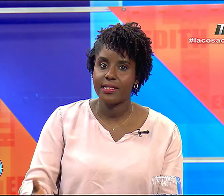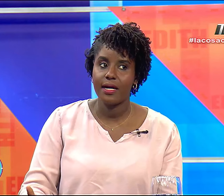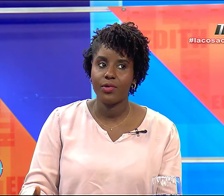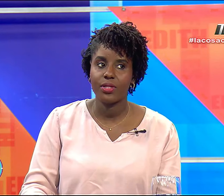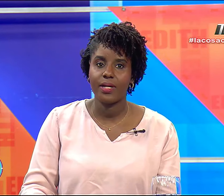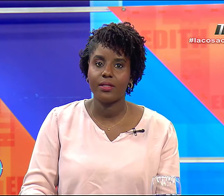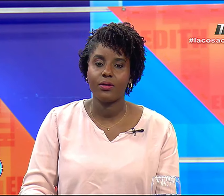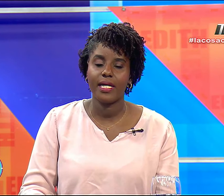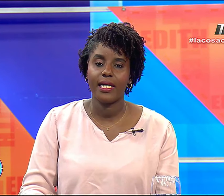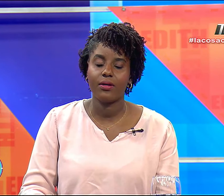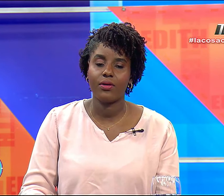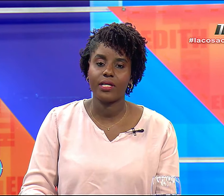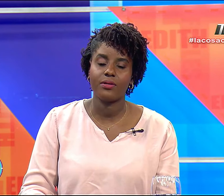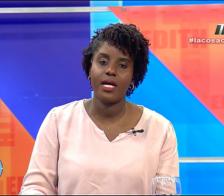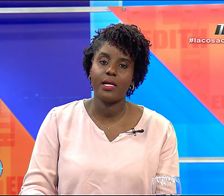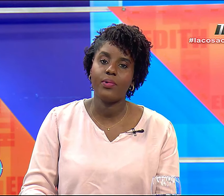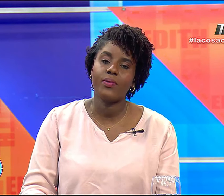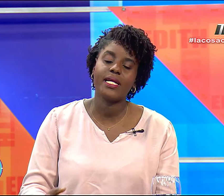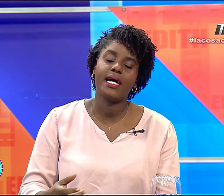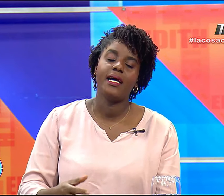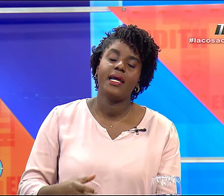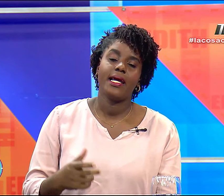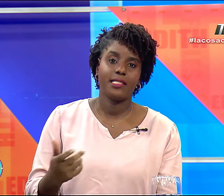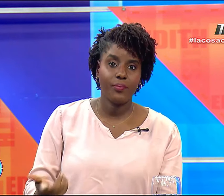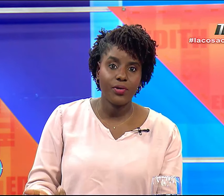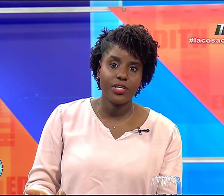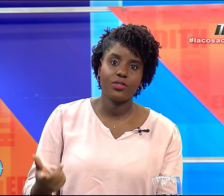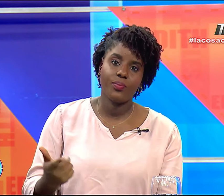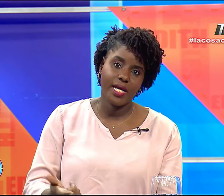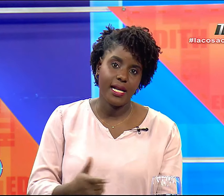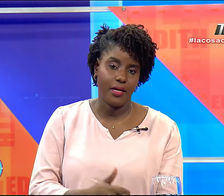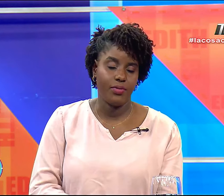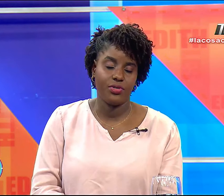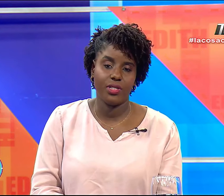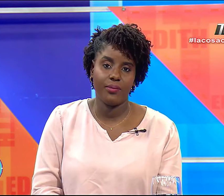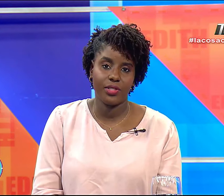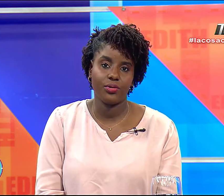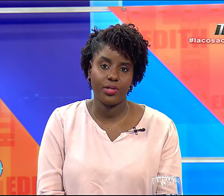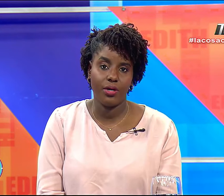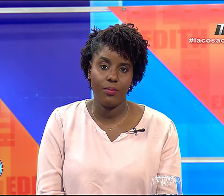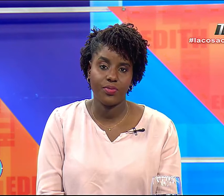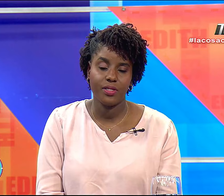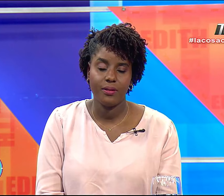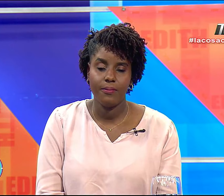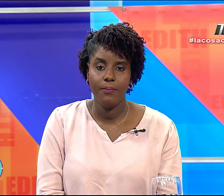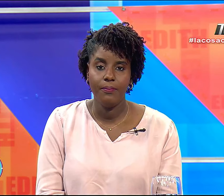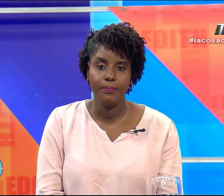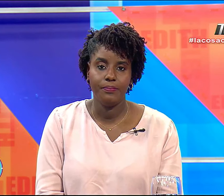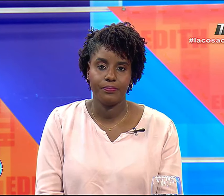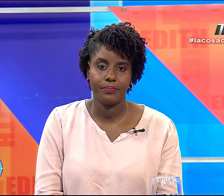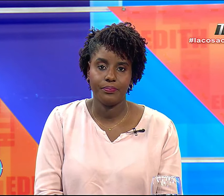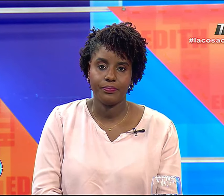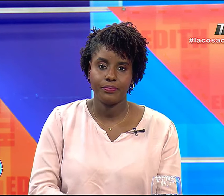él estaba motivando en el Congreso de la República este proyecto para la revisión del método de Holmes.